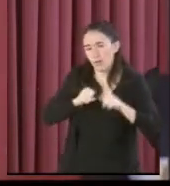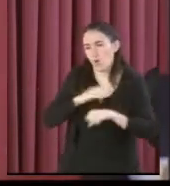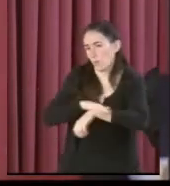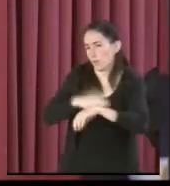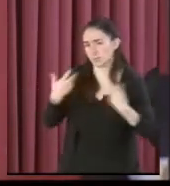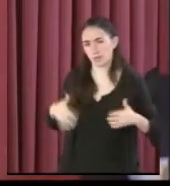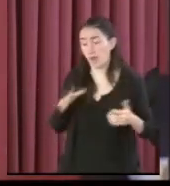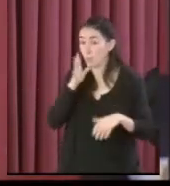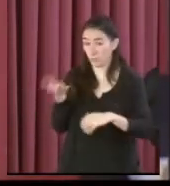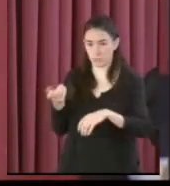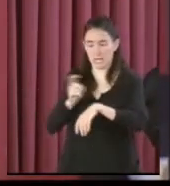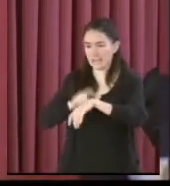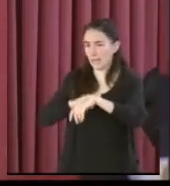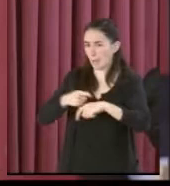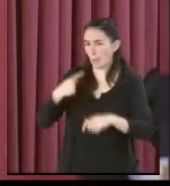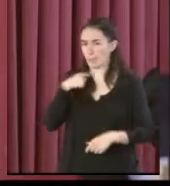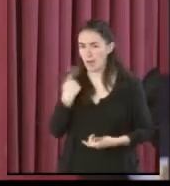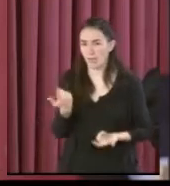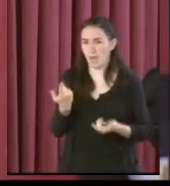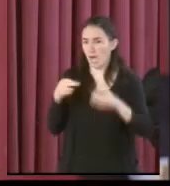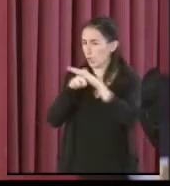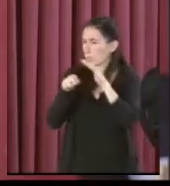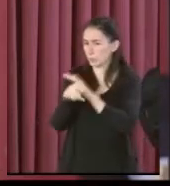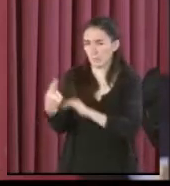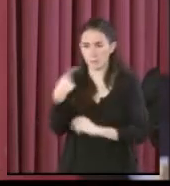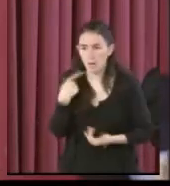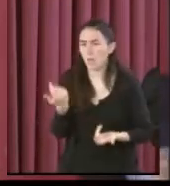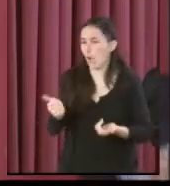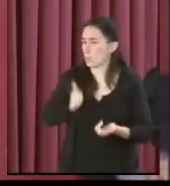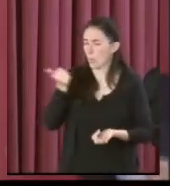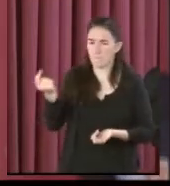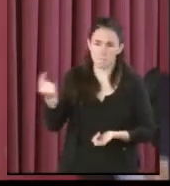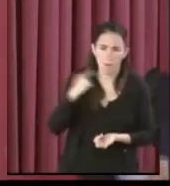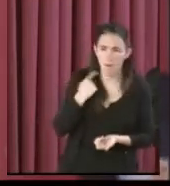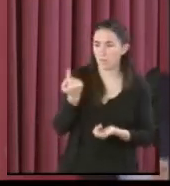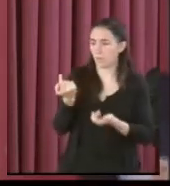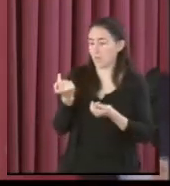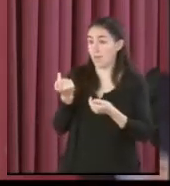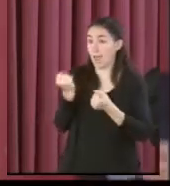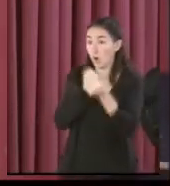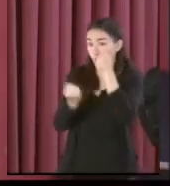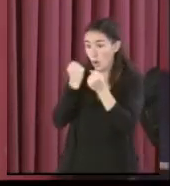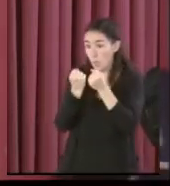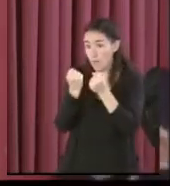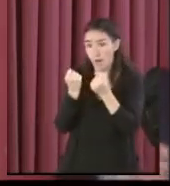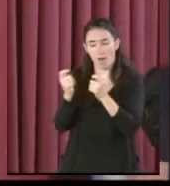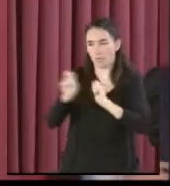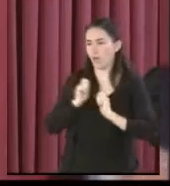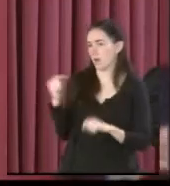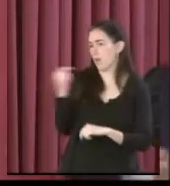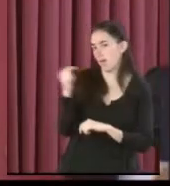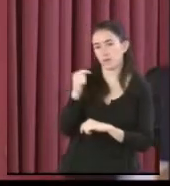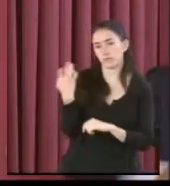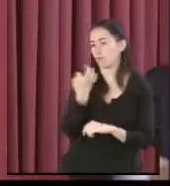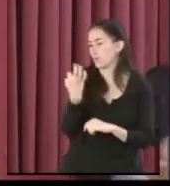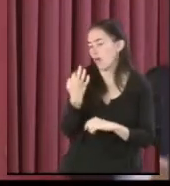un derroche de tiempo, recursos y de oportunidades que no podemos ni debemos permitirnos como sociedad, en un